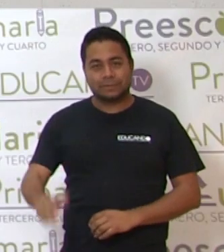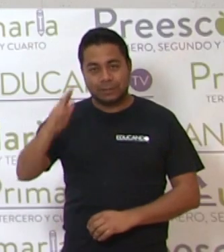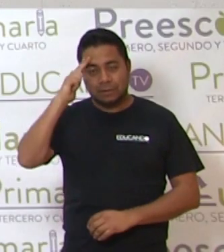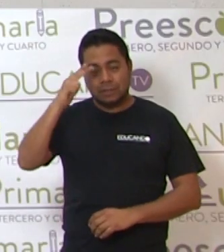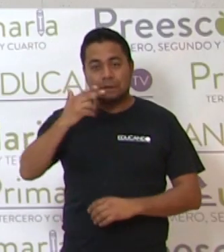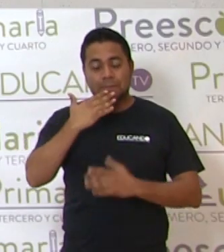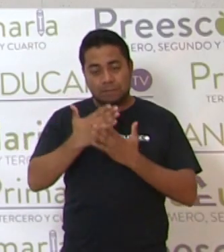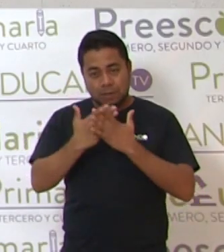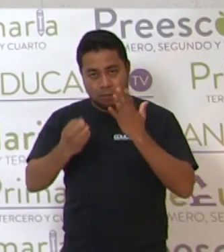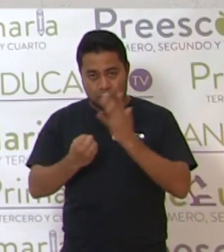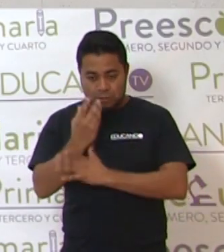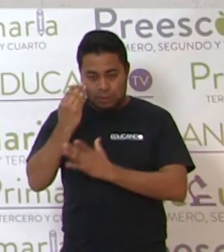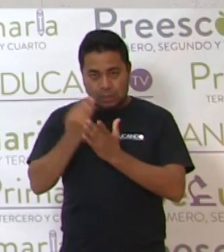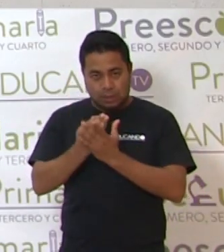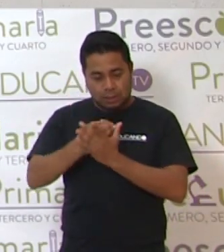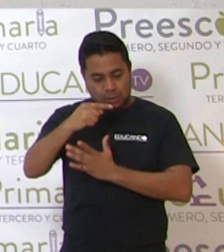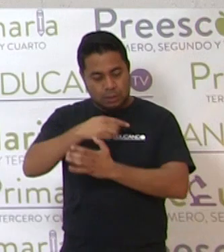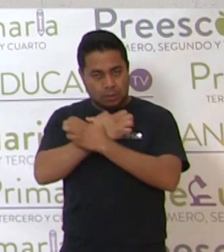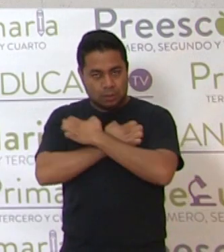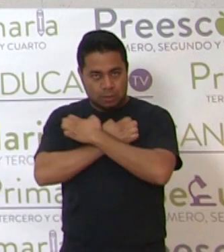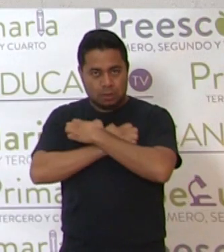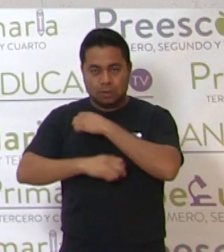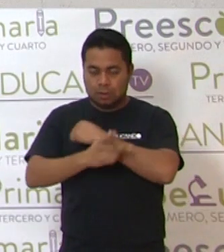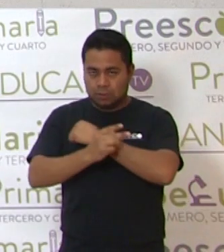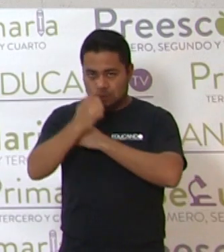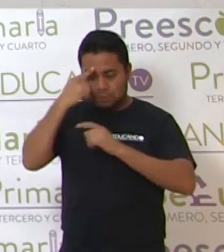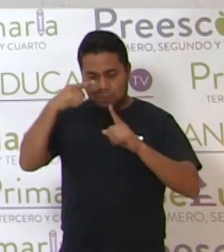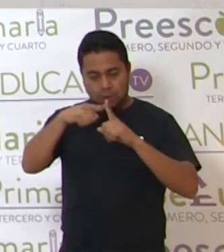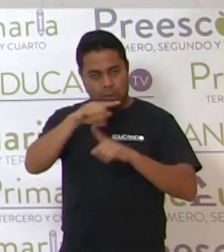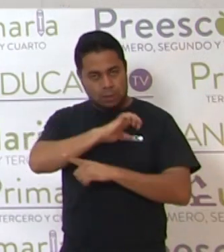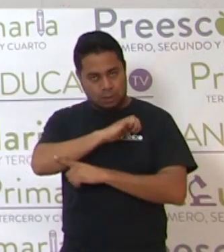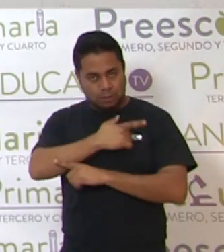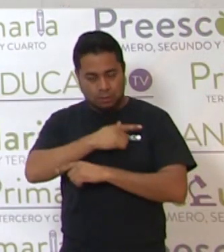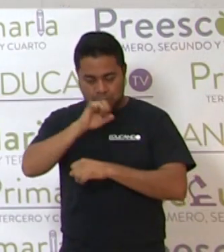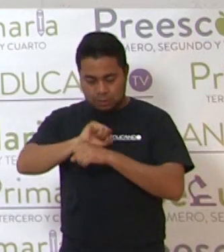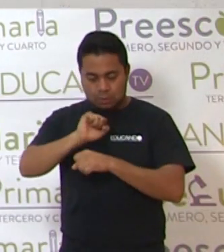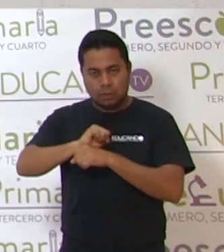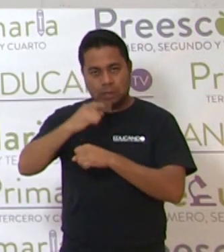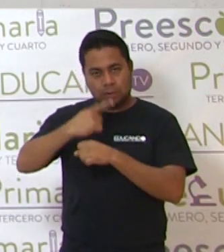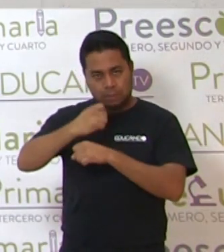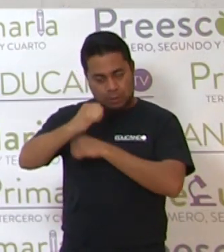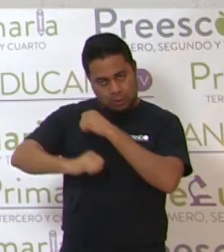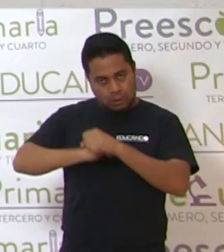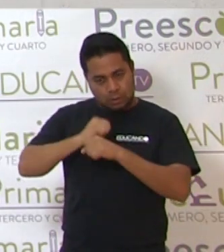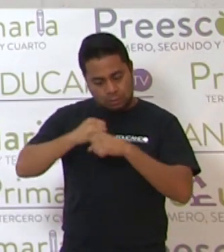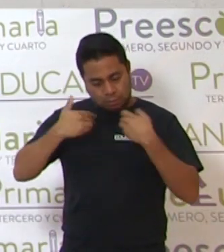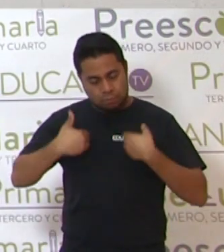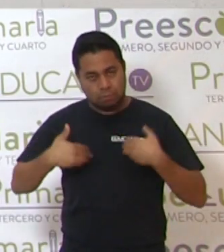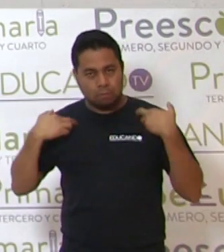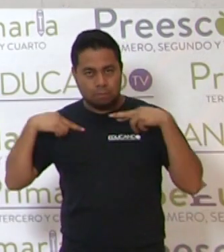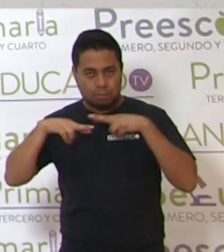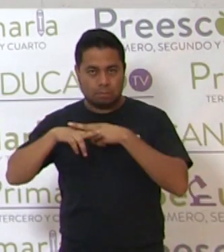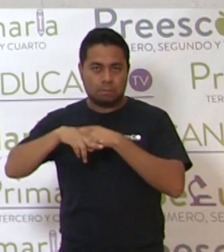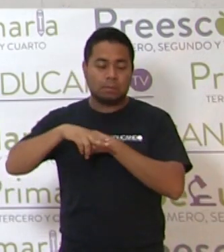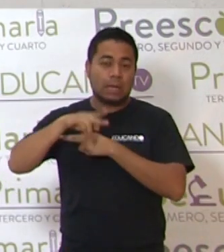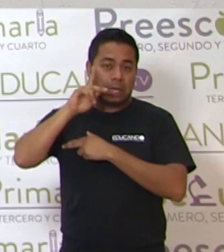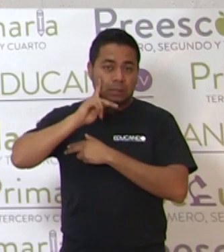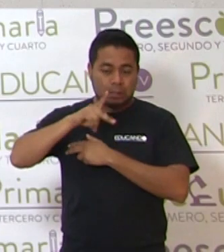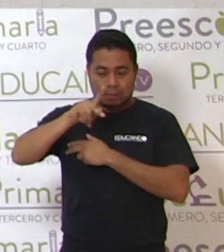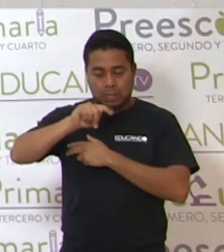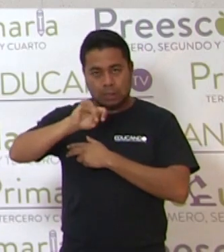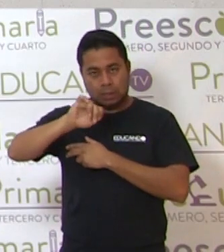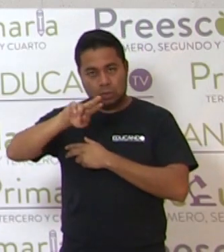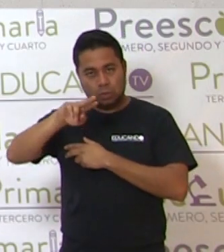tal? Bienvenidos a una sesión más de Educando TV en la materia de español de secundaria de primer grado. Soy la maestra Katiusha Toledo.